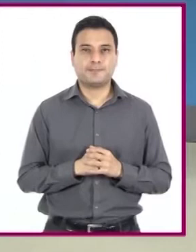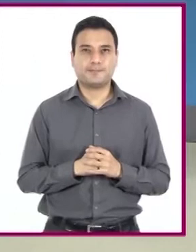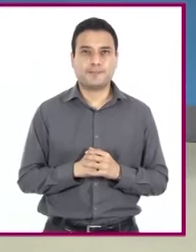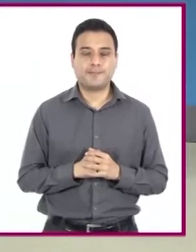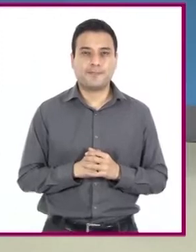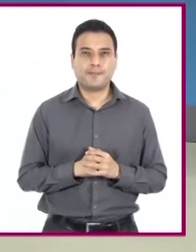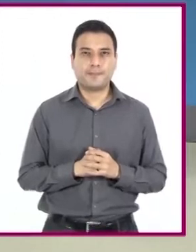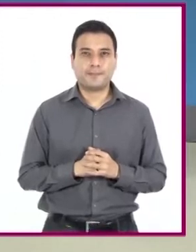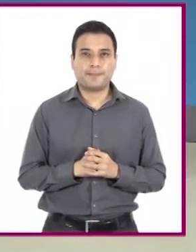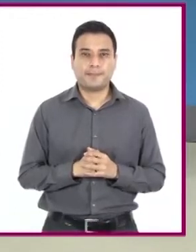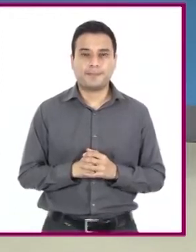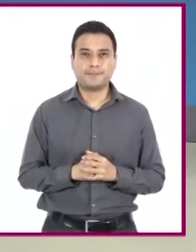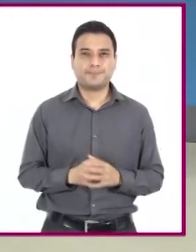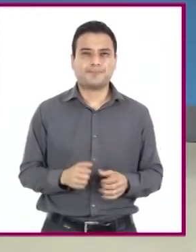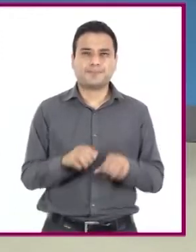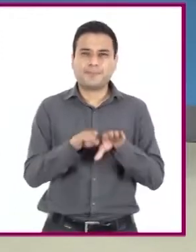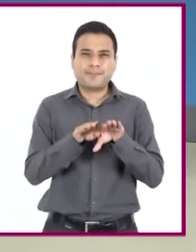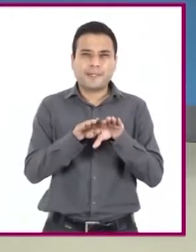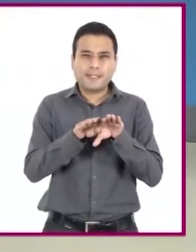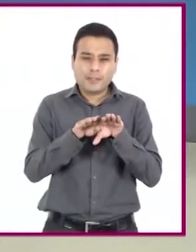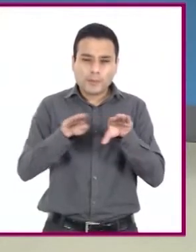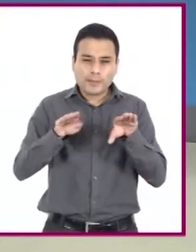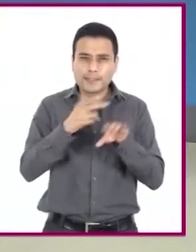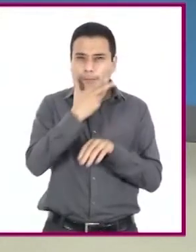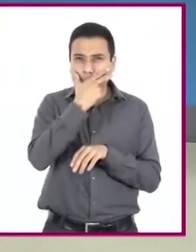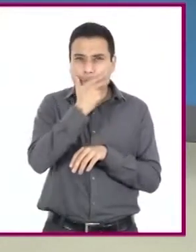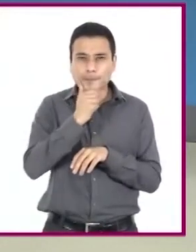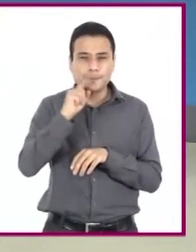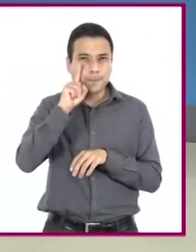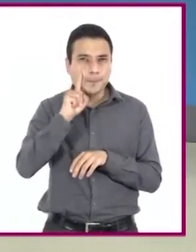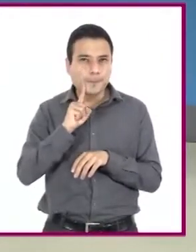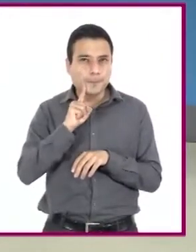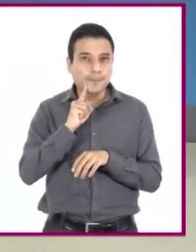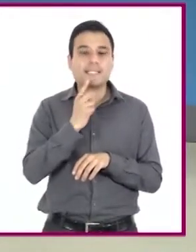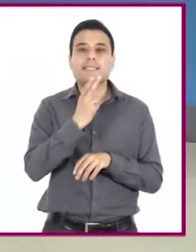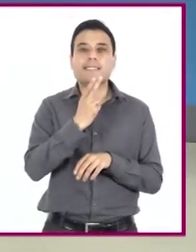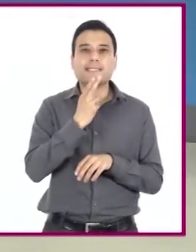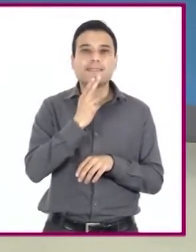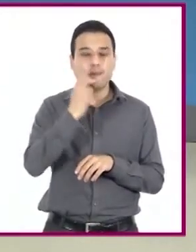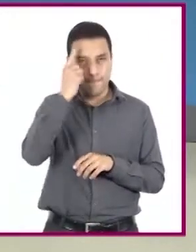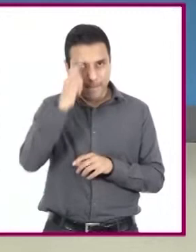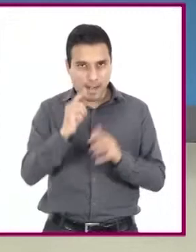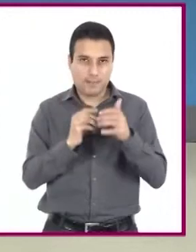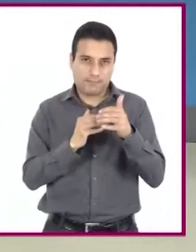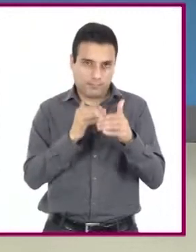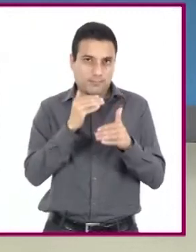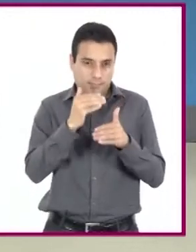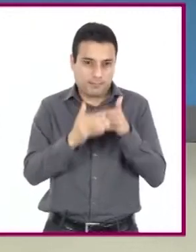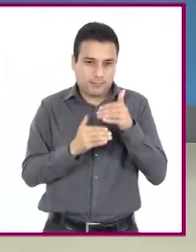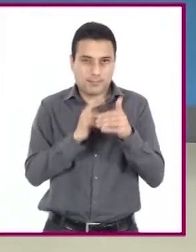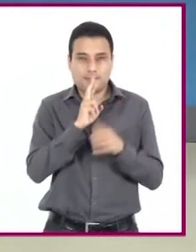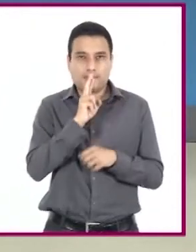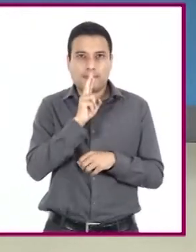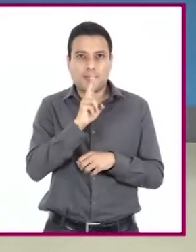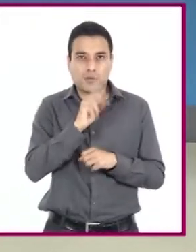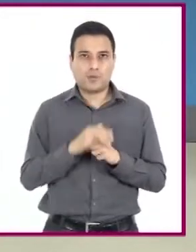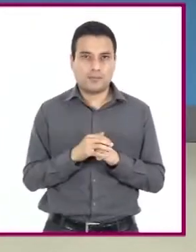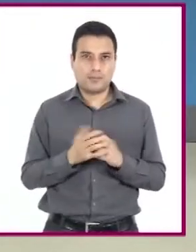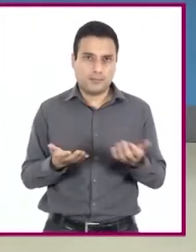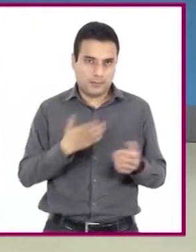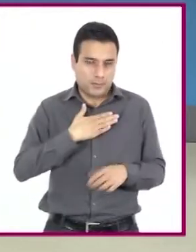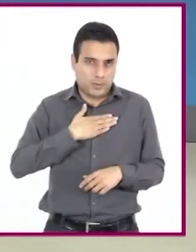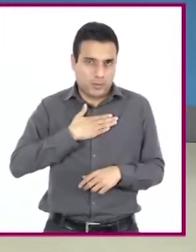El principio de igualdad de género es un factor de progreso y de justicia social que influye al conjunto de las